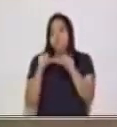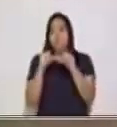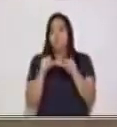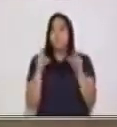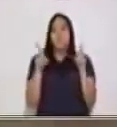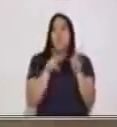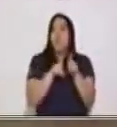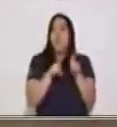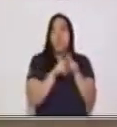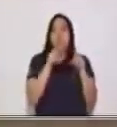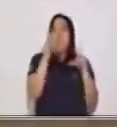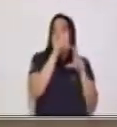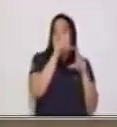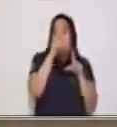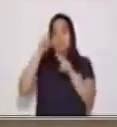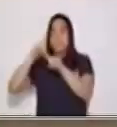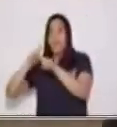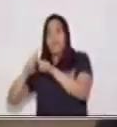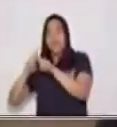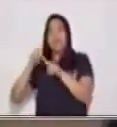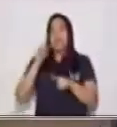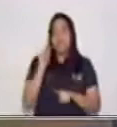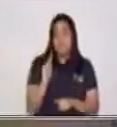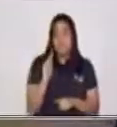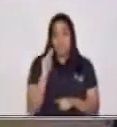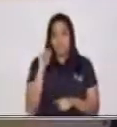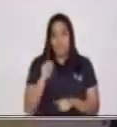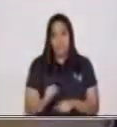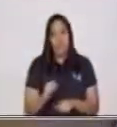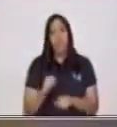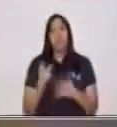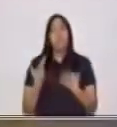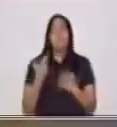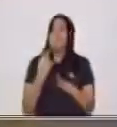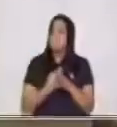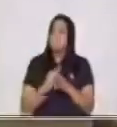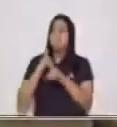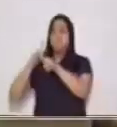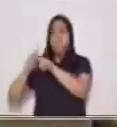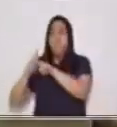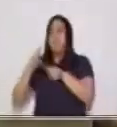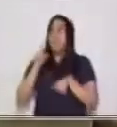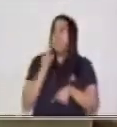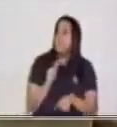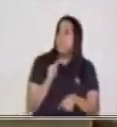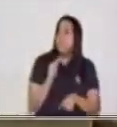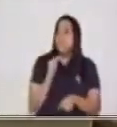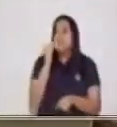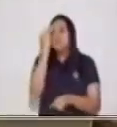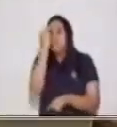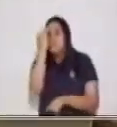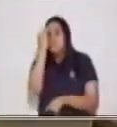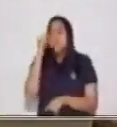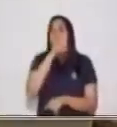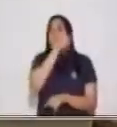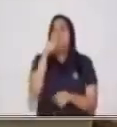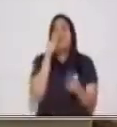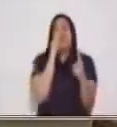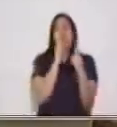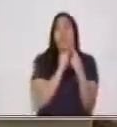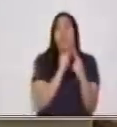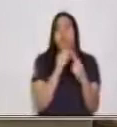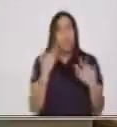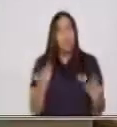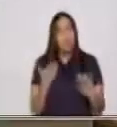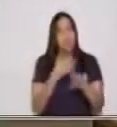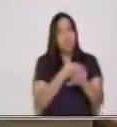variables, x y y. Estoy utilizando mucho x y y para generar una familiaridad con ustedes, ¿verdad?